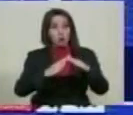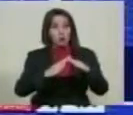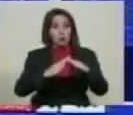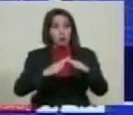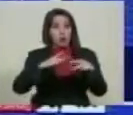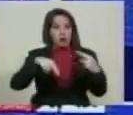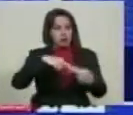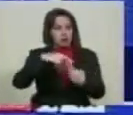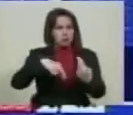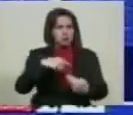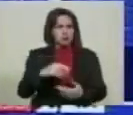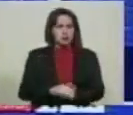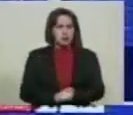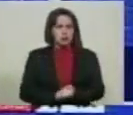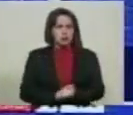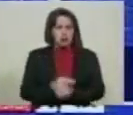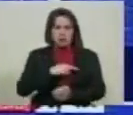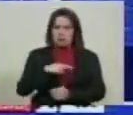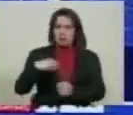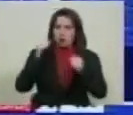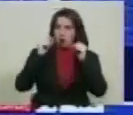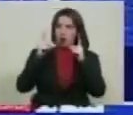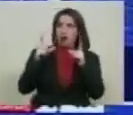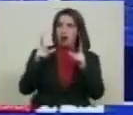y para algunos de sorpresa,